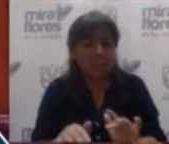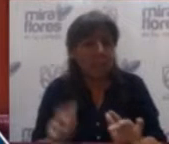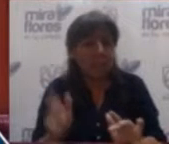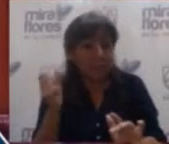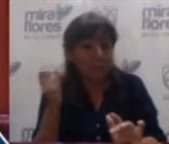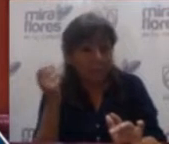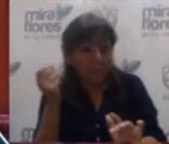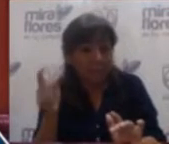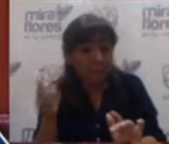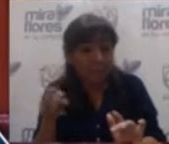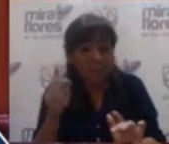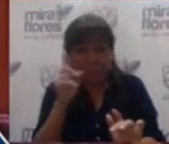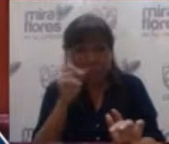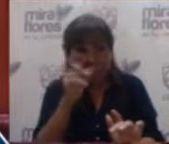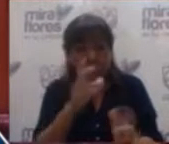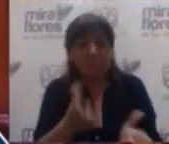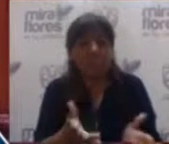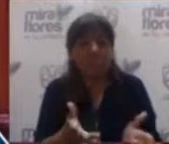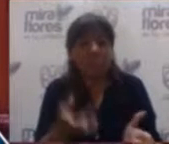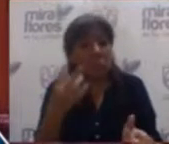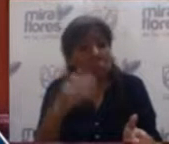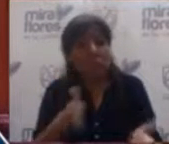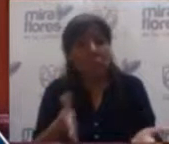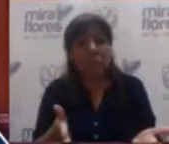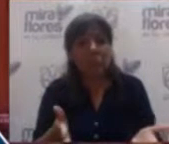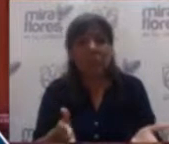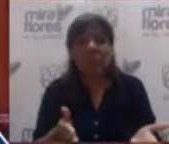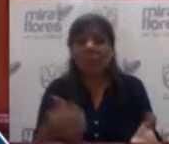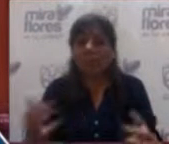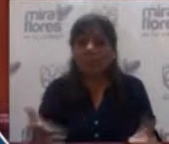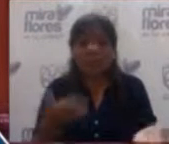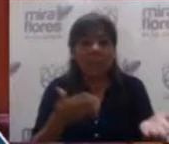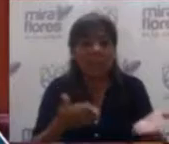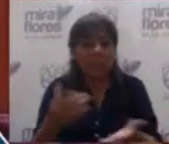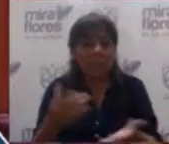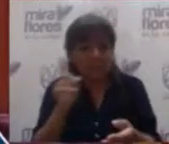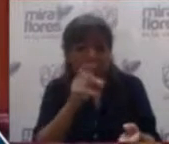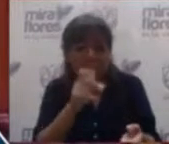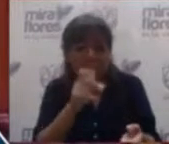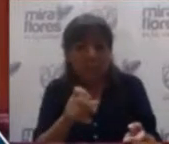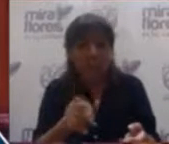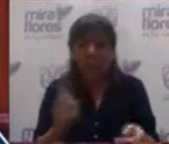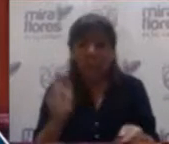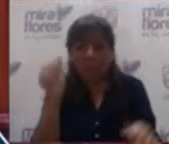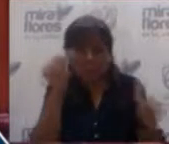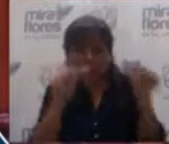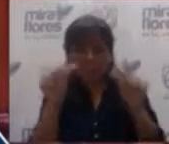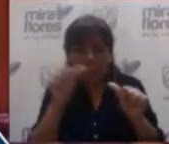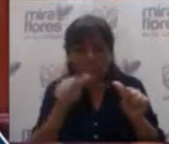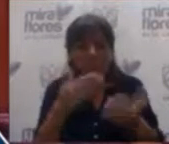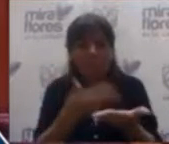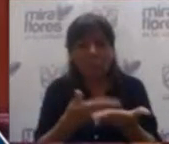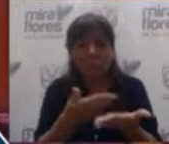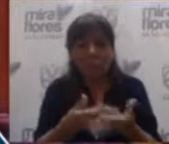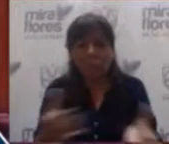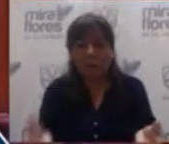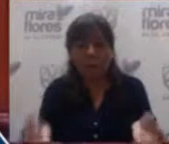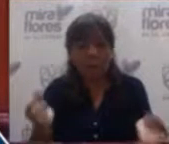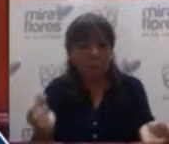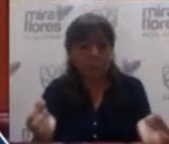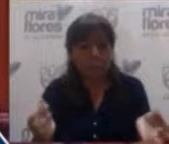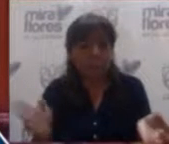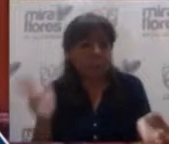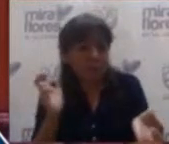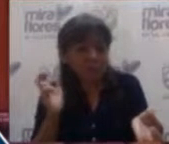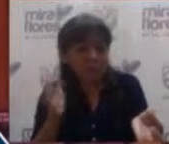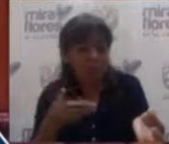eso, para no tener problemas, podemos confrontar las actas, y para no tener problemas, sugiero a los miembros del